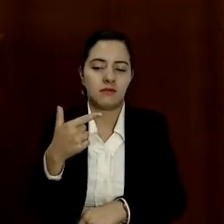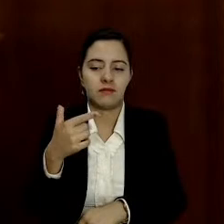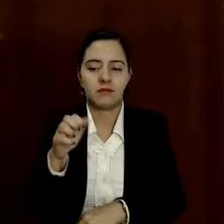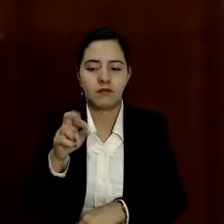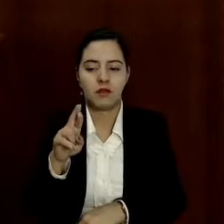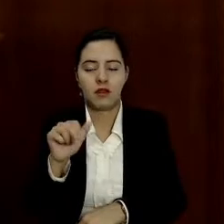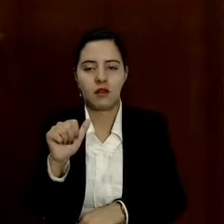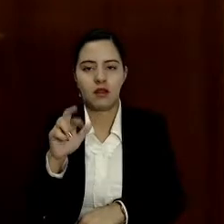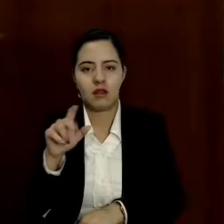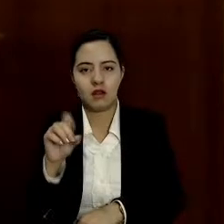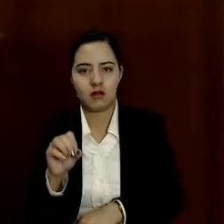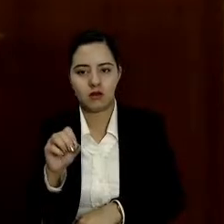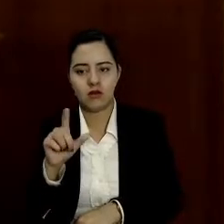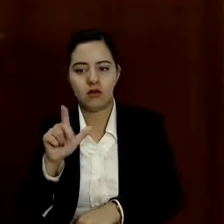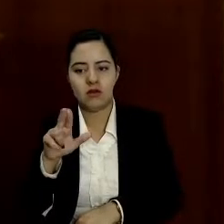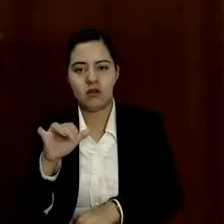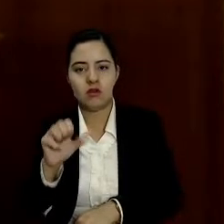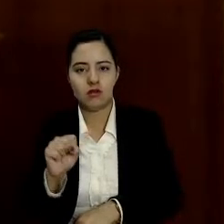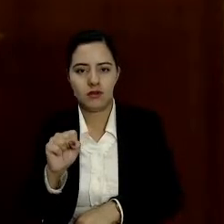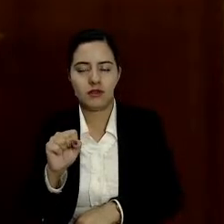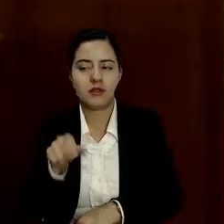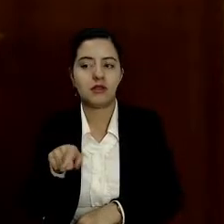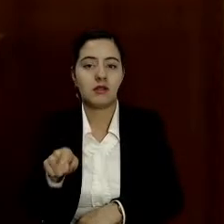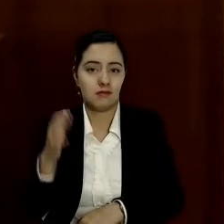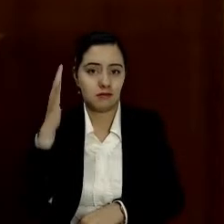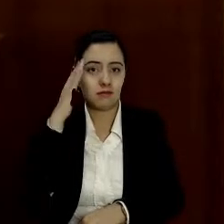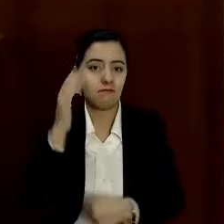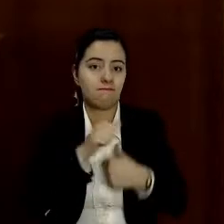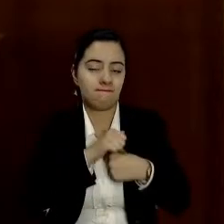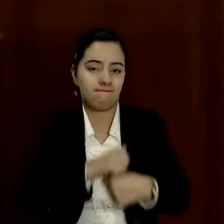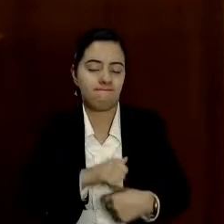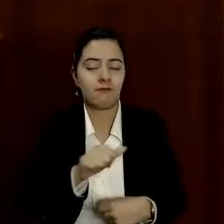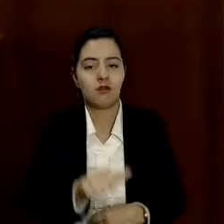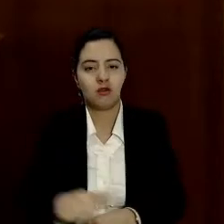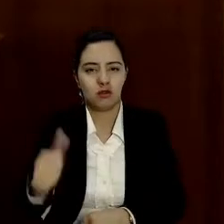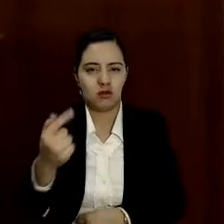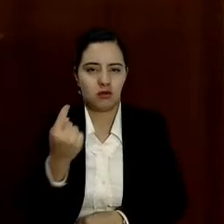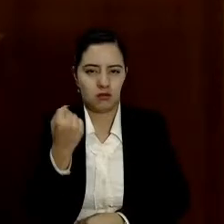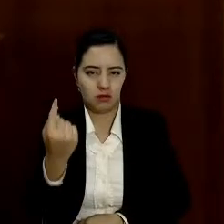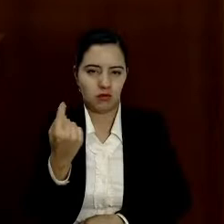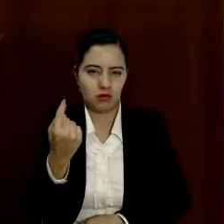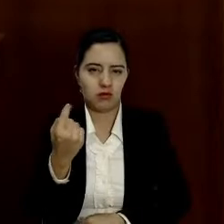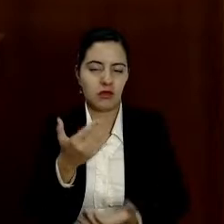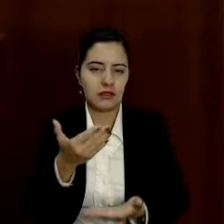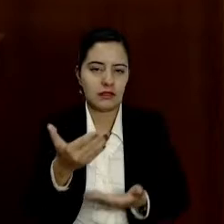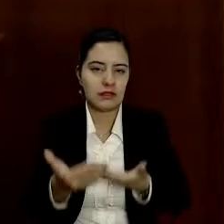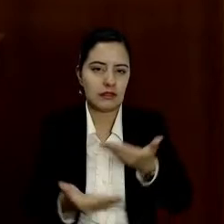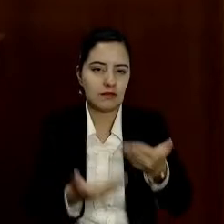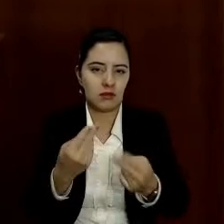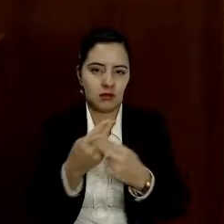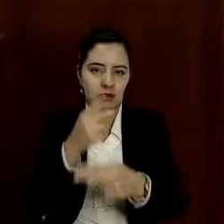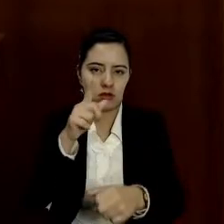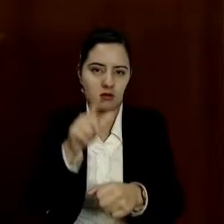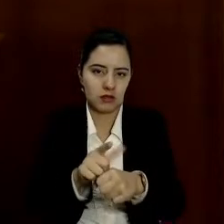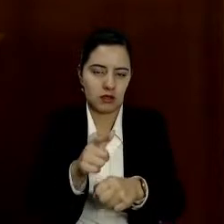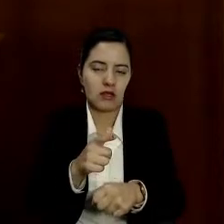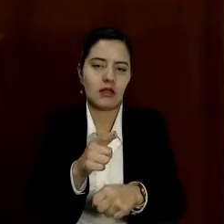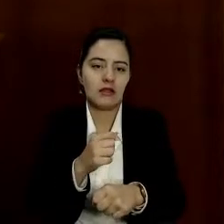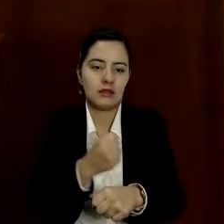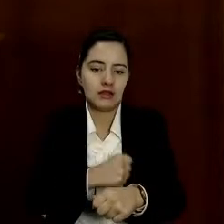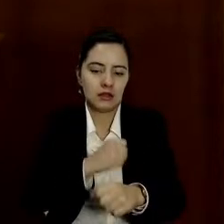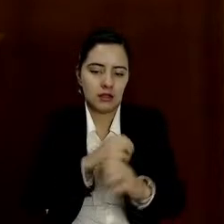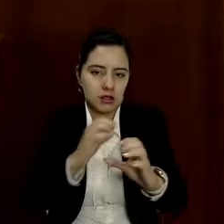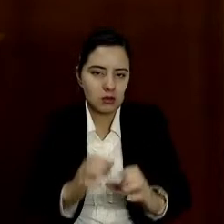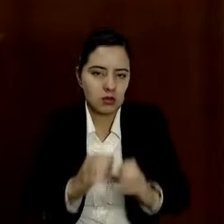esa institución, y 1 lo adjudicó al Servicio Nacional de Sanidad, Inocuidad y Calidad